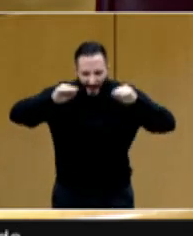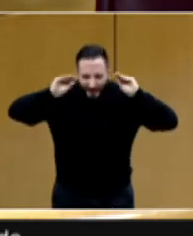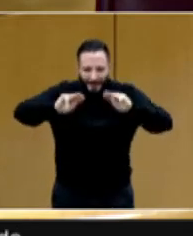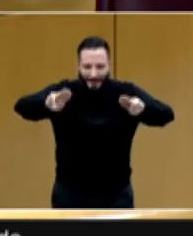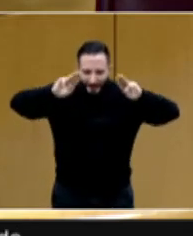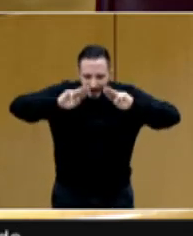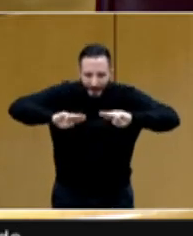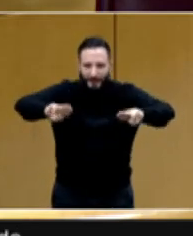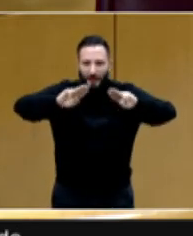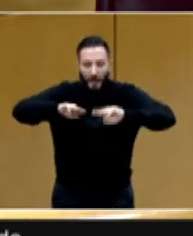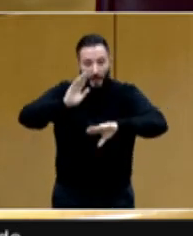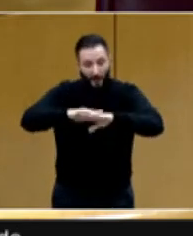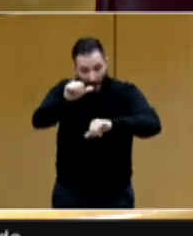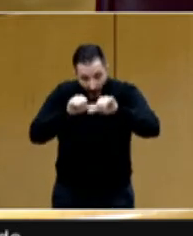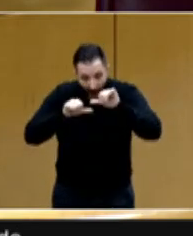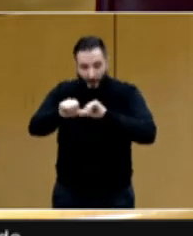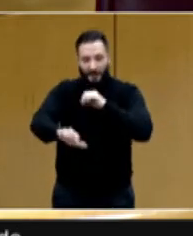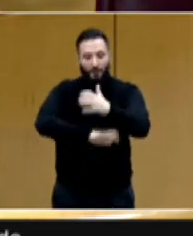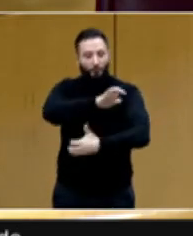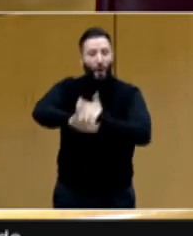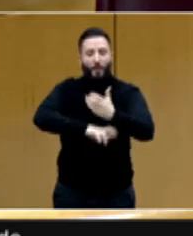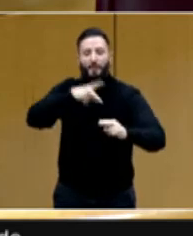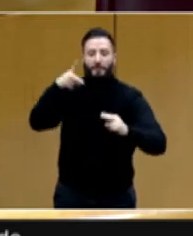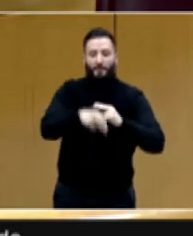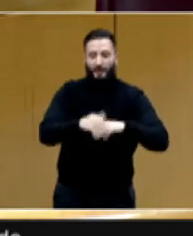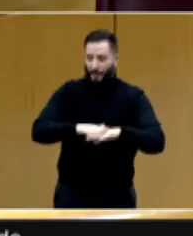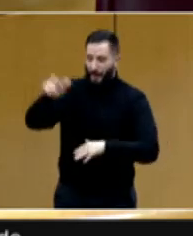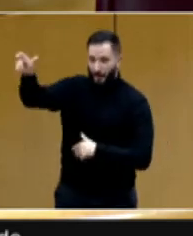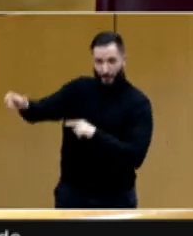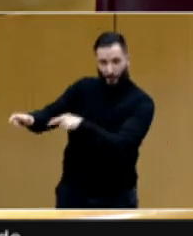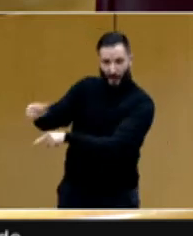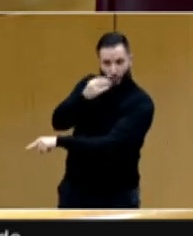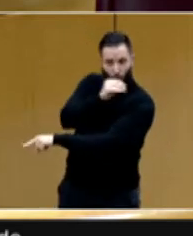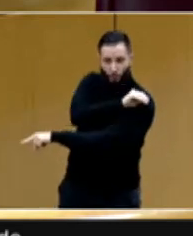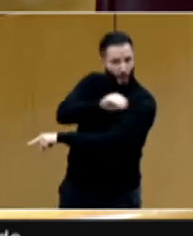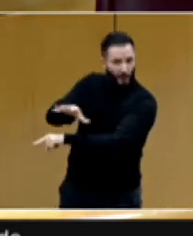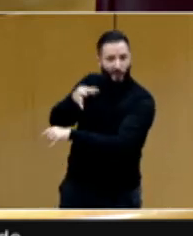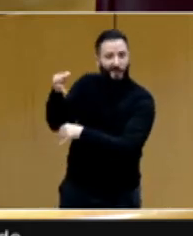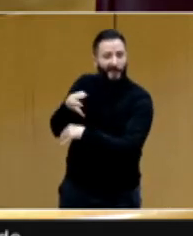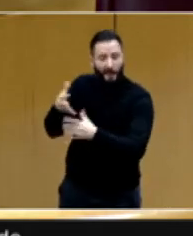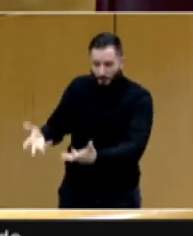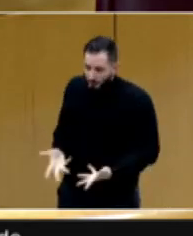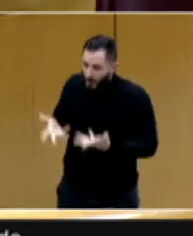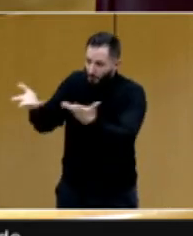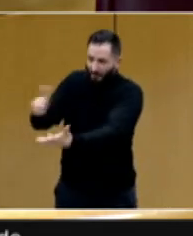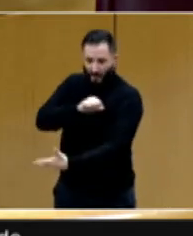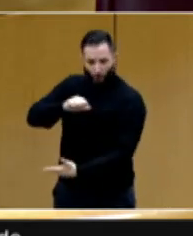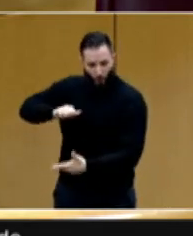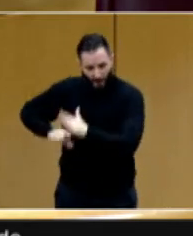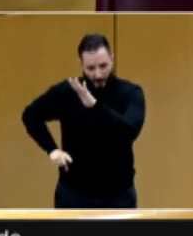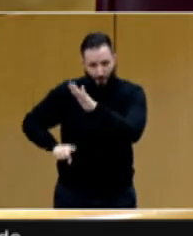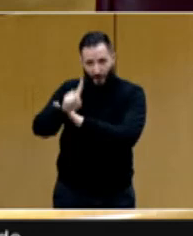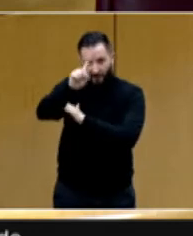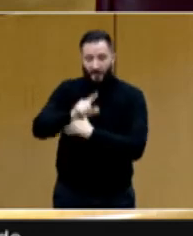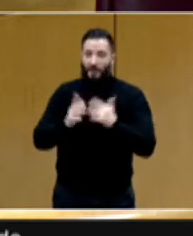no haya problemas lo mejor que se puede hacer por esa persona que quieres es potenciar su autonomía y